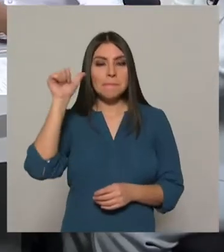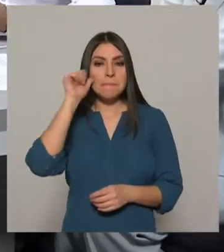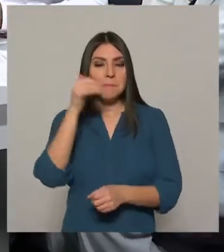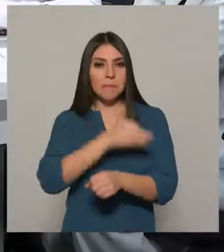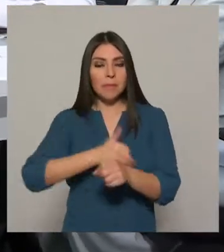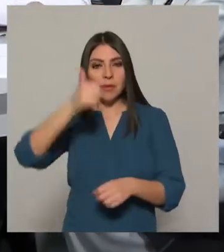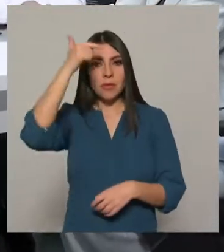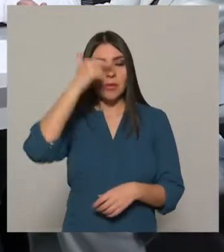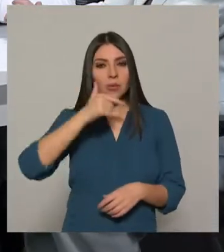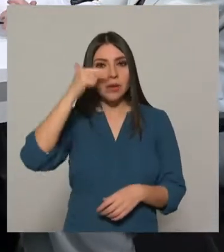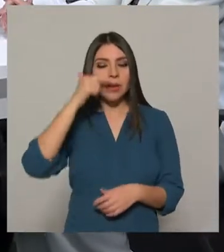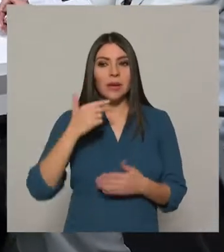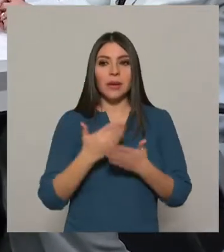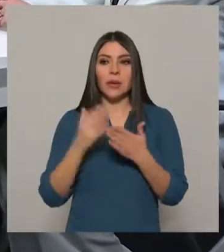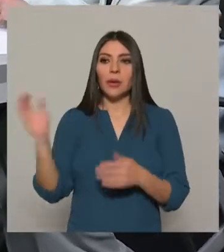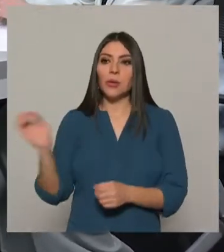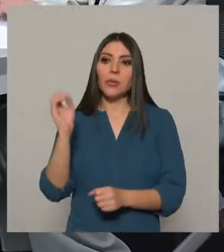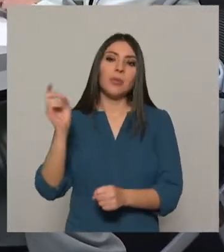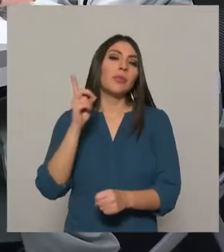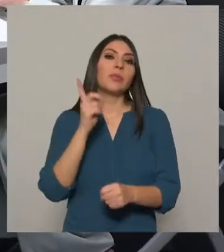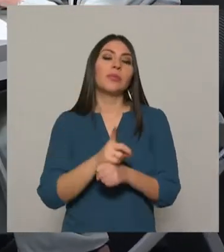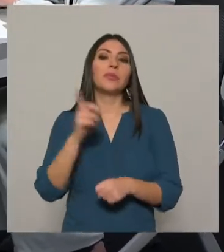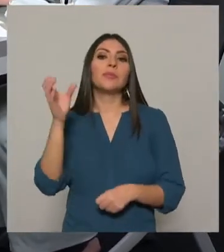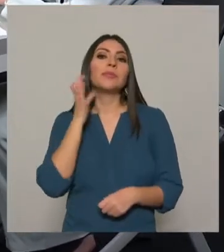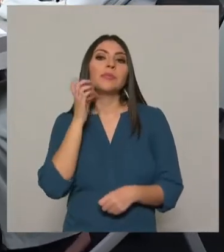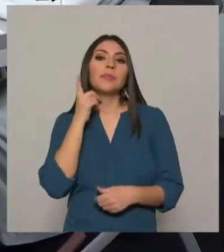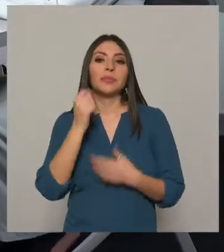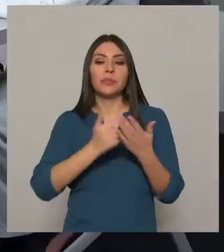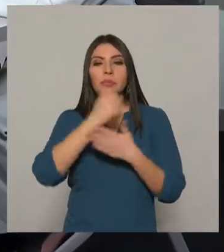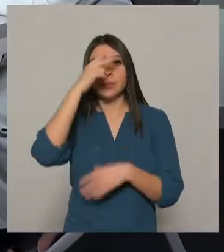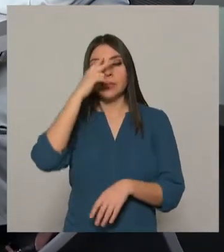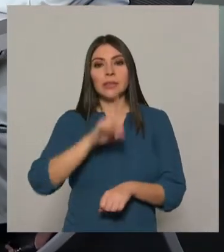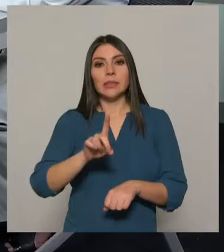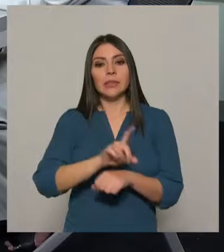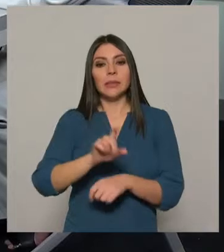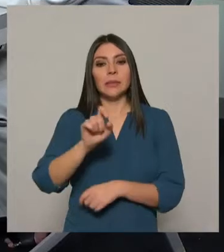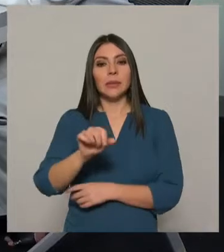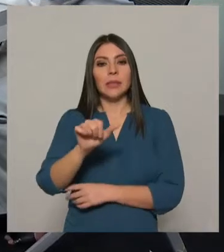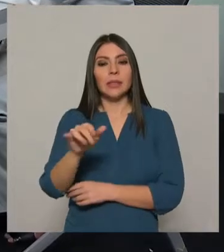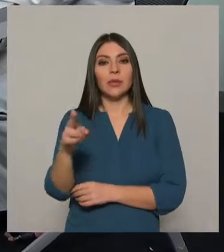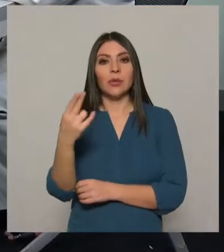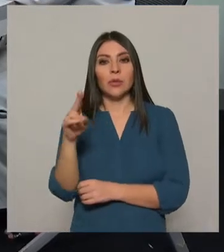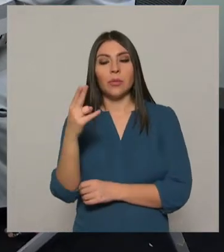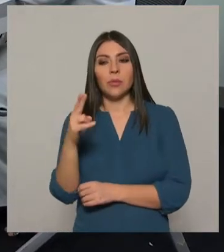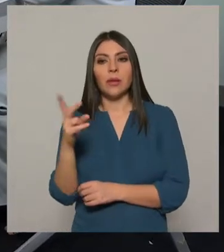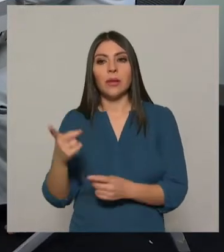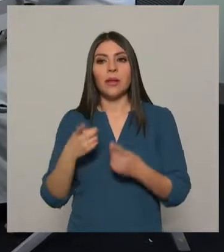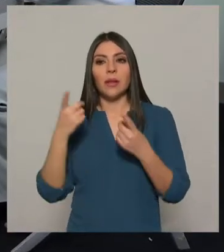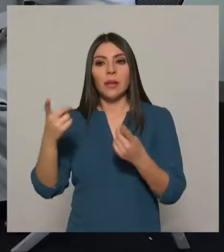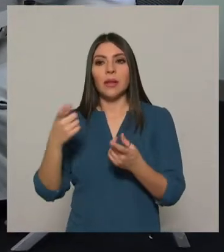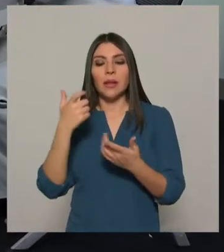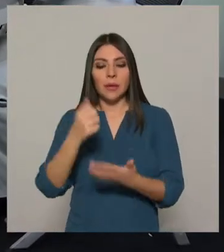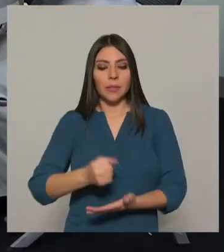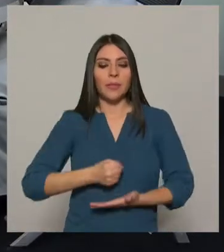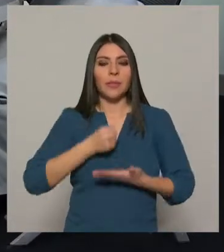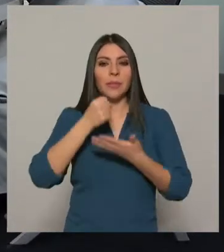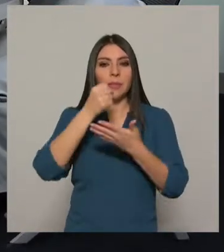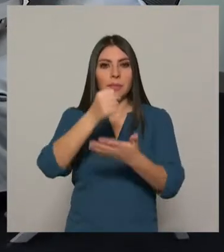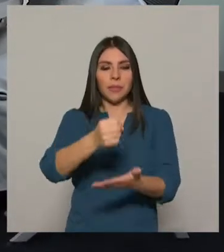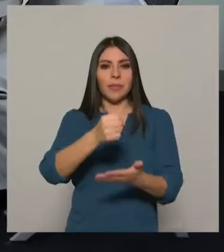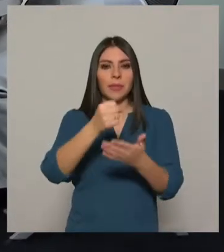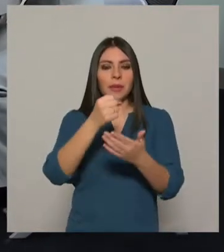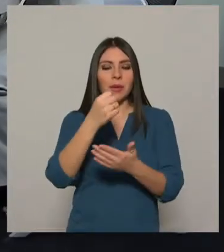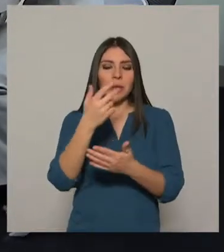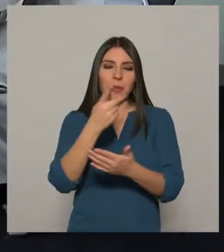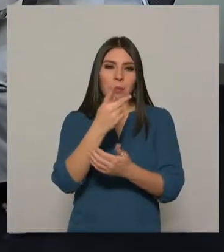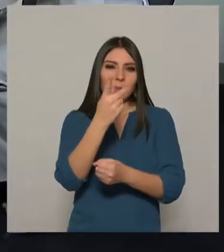la oportunidad en el Congreso Capitalino, 26 de noviembre, de recibir el proyecto de presupuesto, el paquete económico que tiene que ver con ley